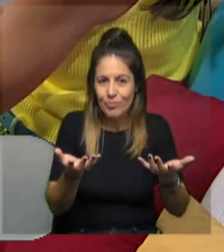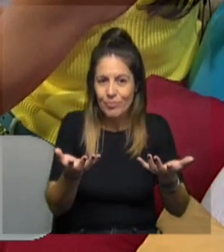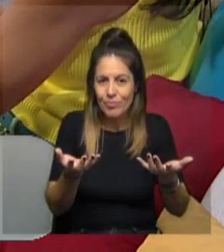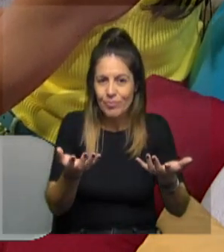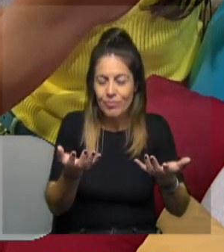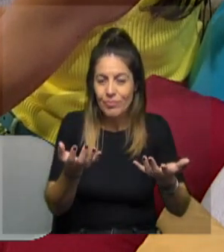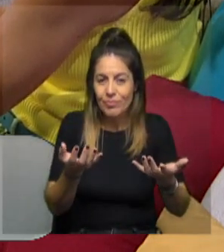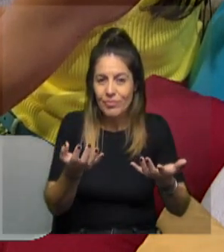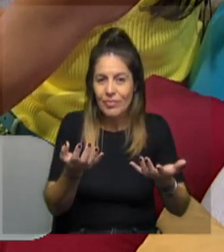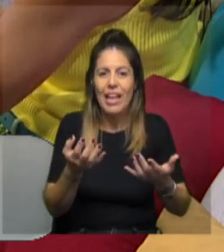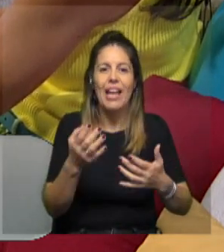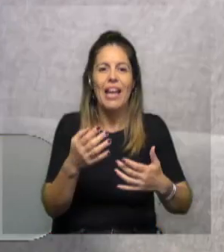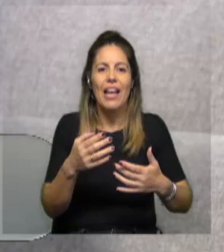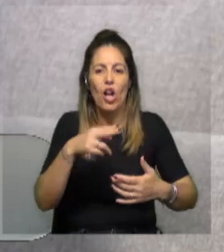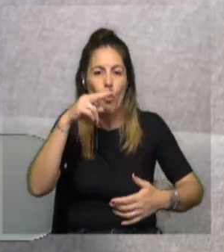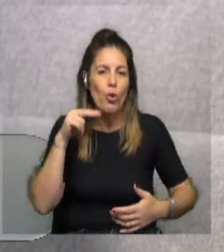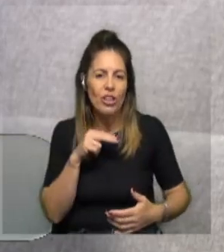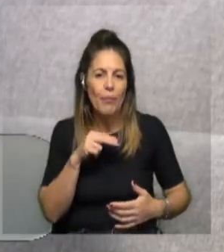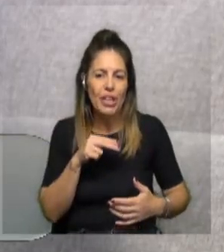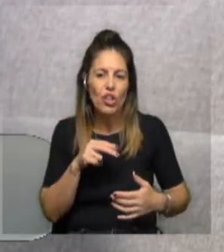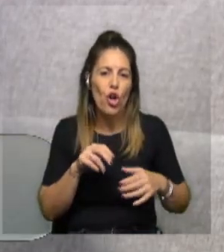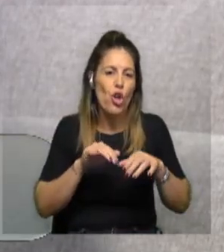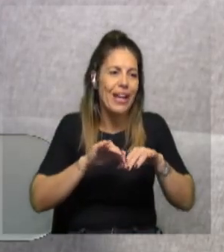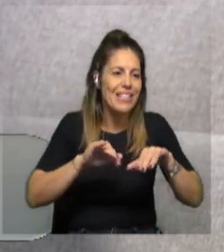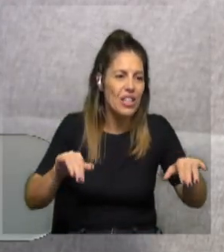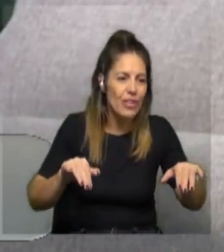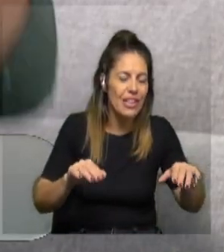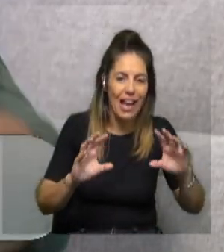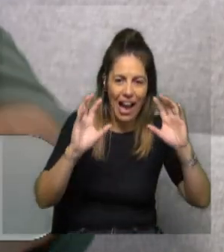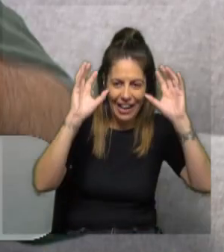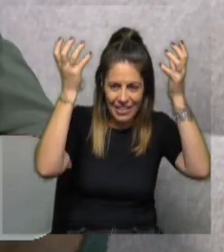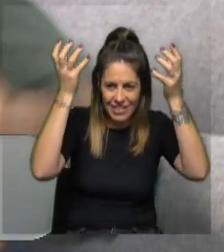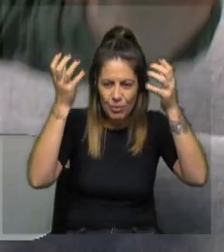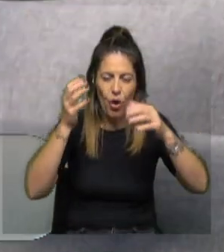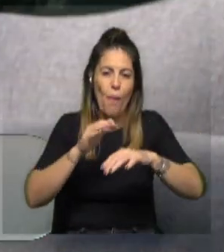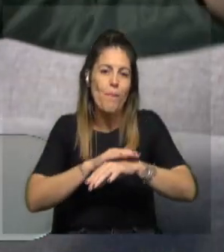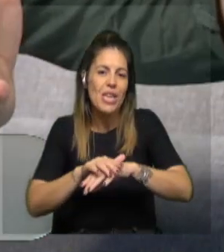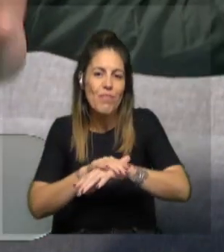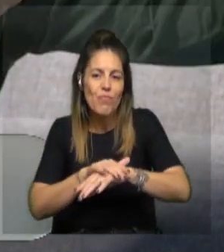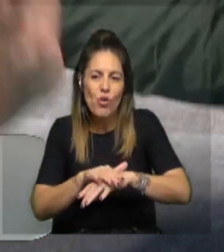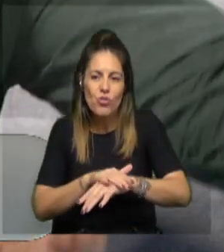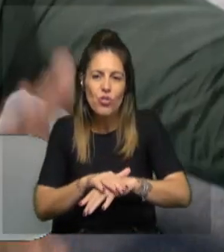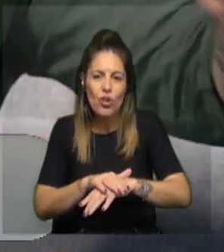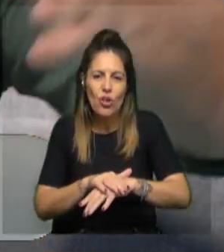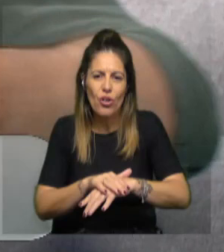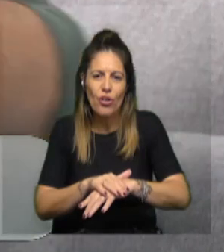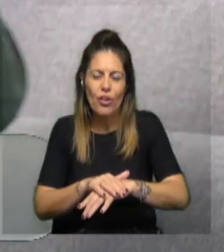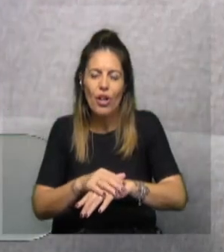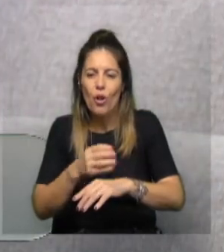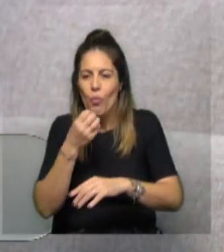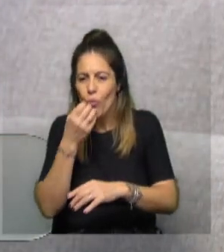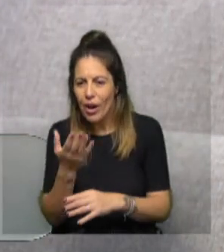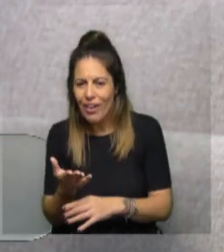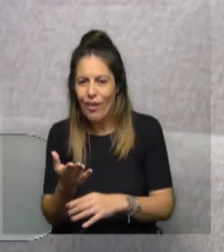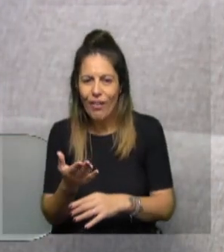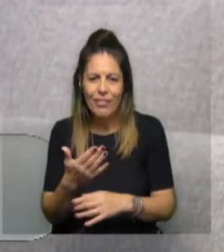el temperamento también está, no es tipo, se divide en agresivo, mimoso, sincero y... Yo